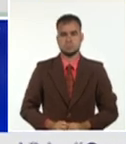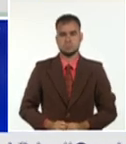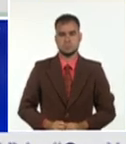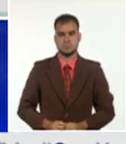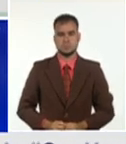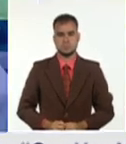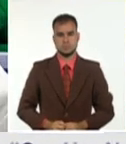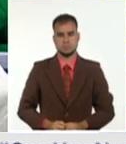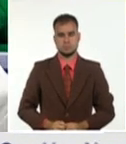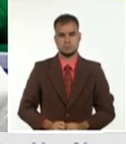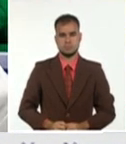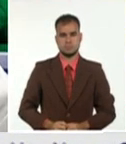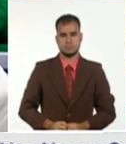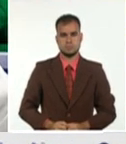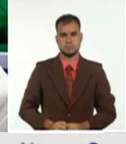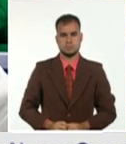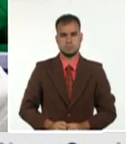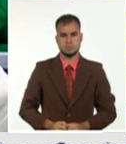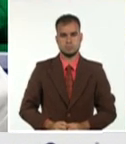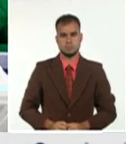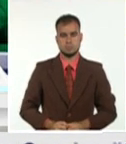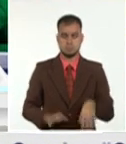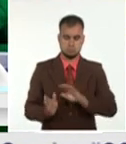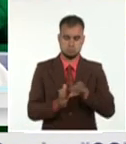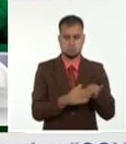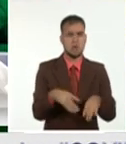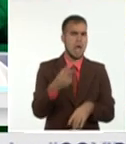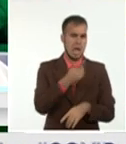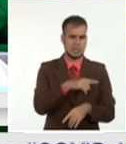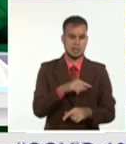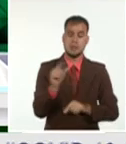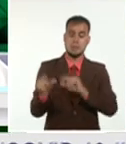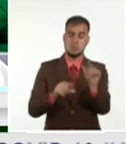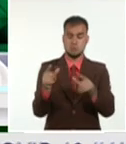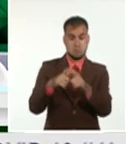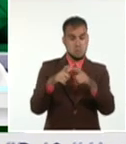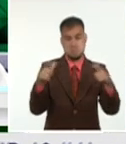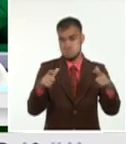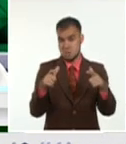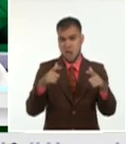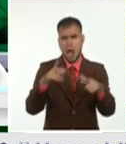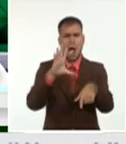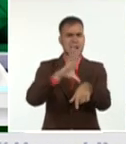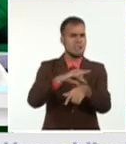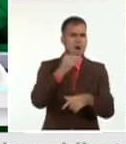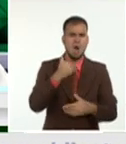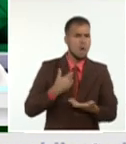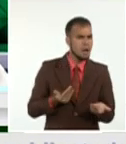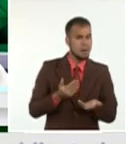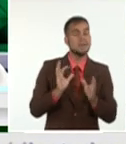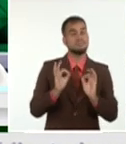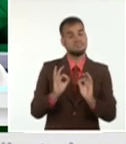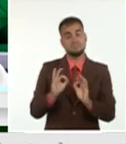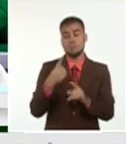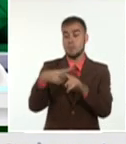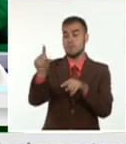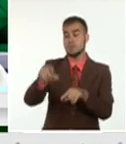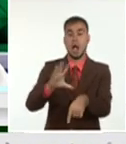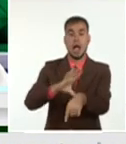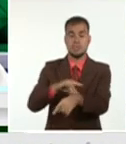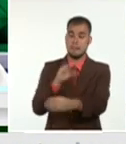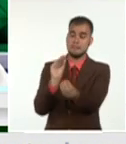el 91,7% de los diagnosticados, contactos de casos confirmados ya previamente. Y